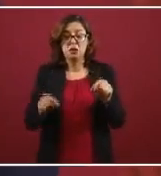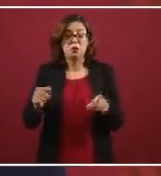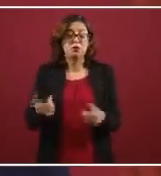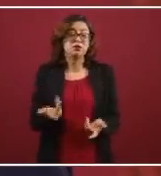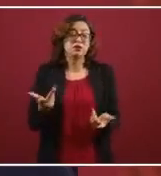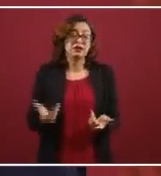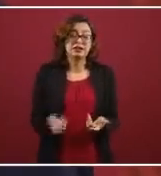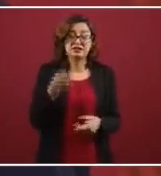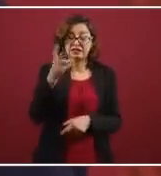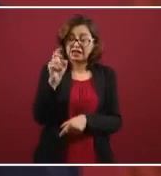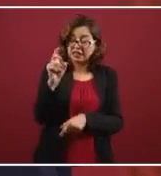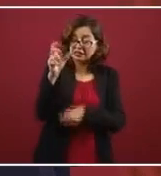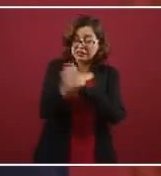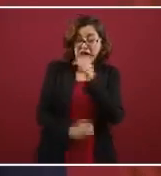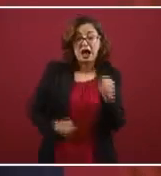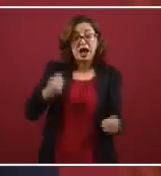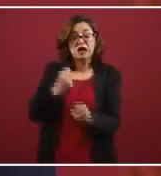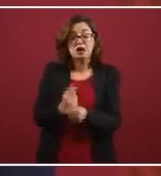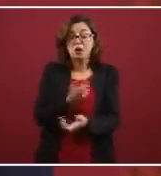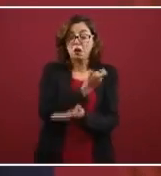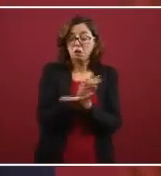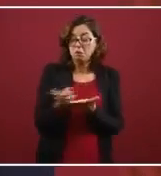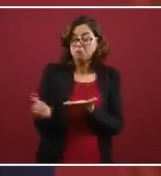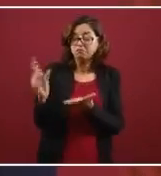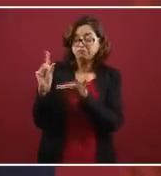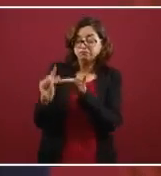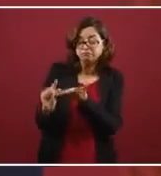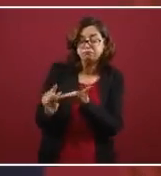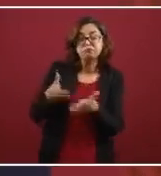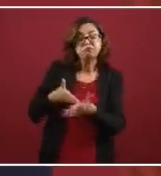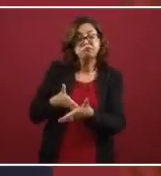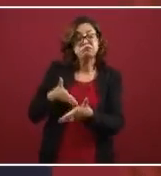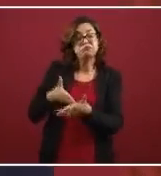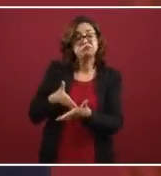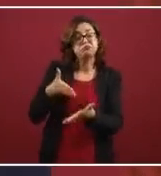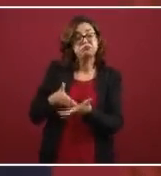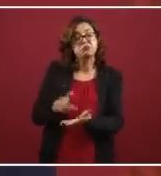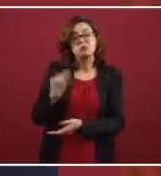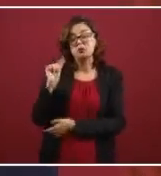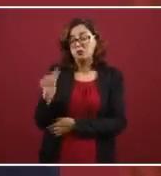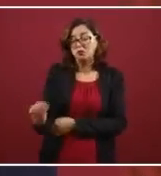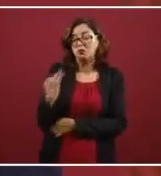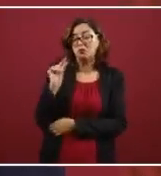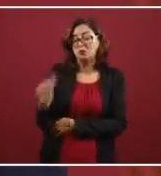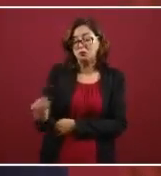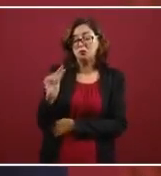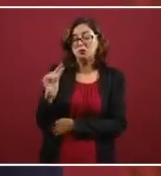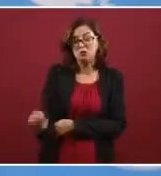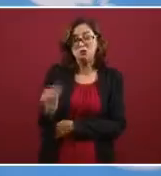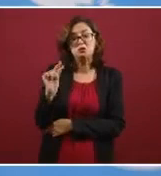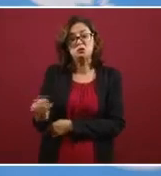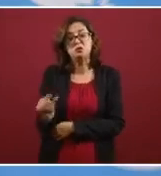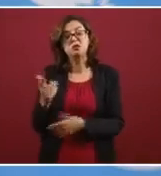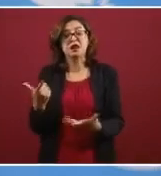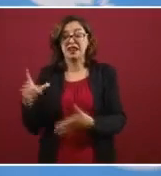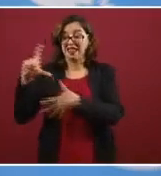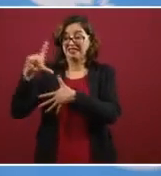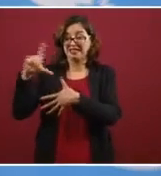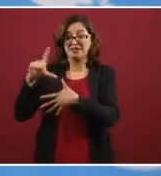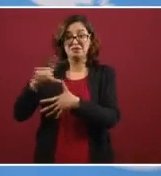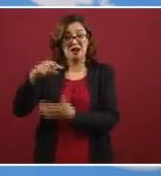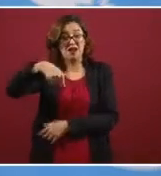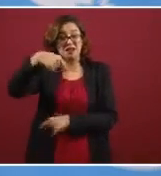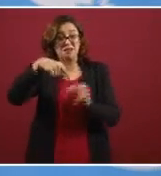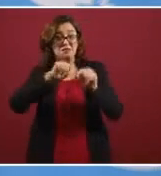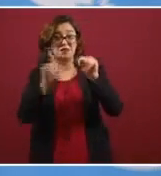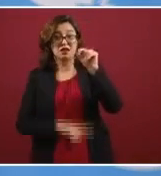casi 3 décadas donde el salario mínimo se mantuvo estancado y es el salario mínimo todavía hoy el más bajo de toda América Latina y el